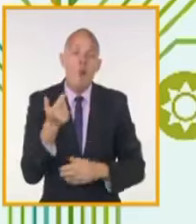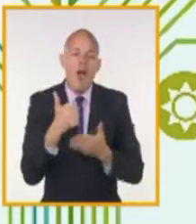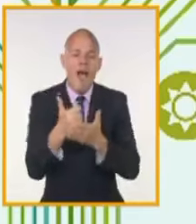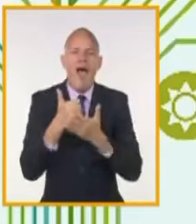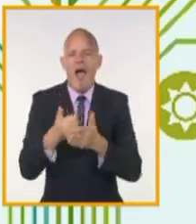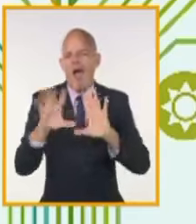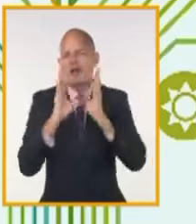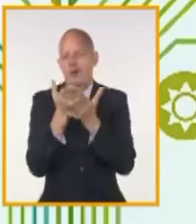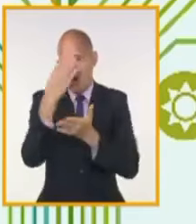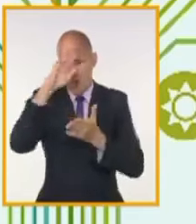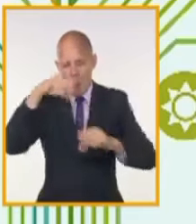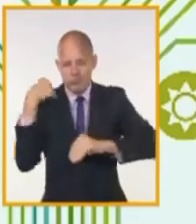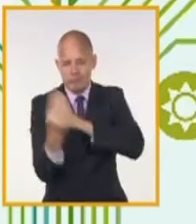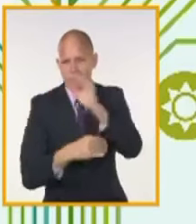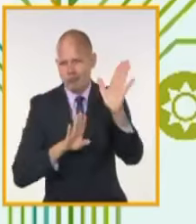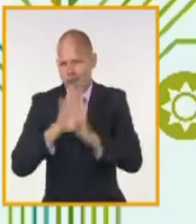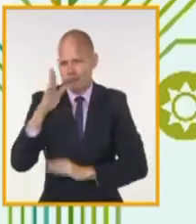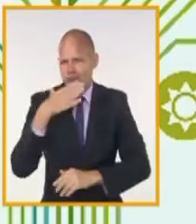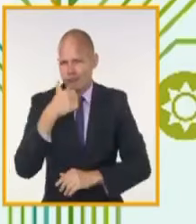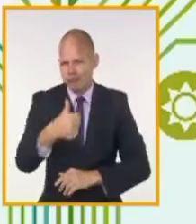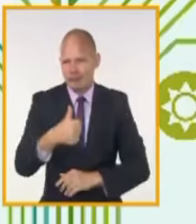energética de